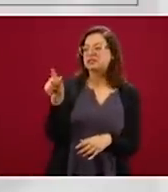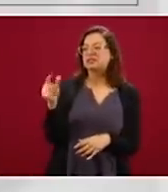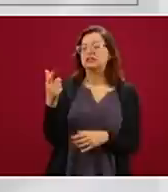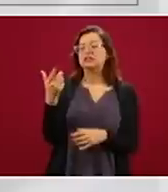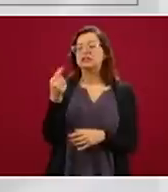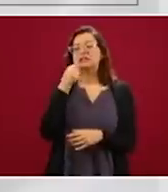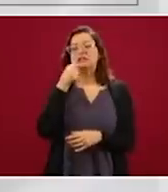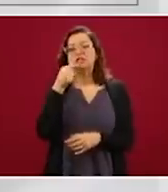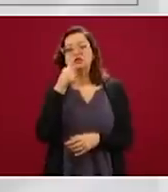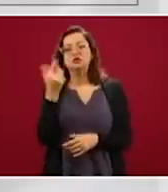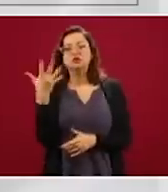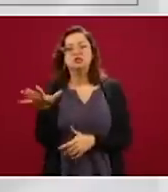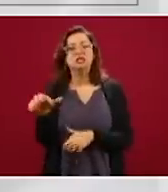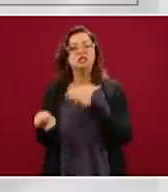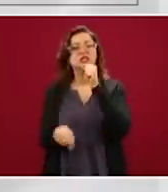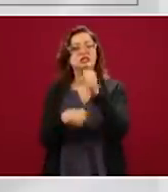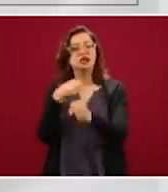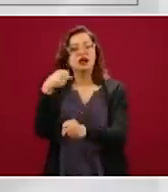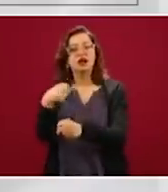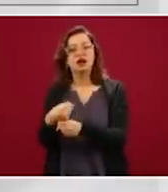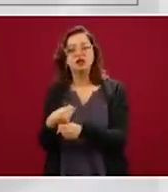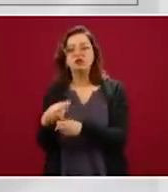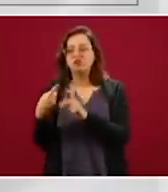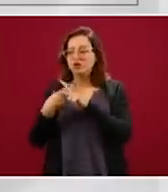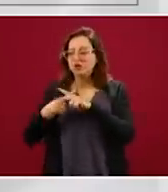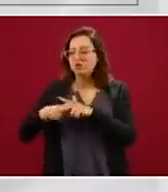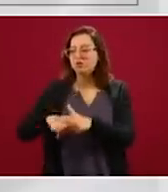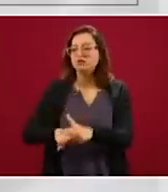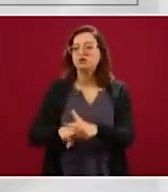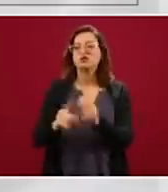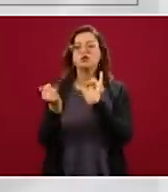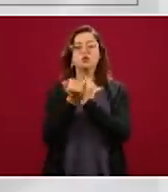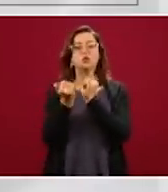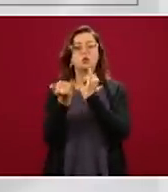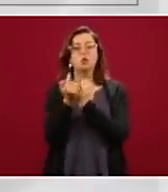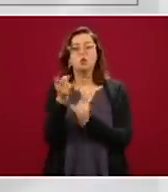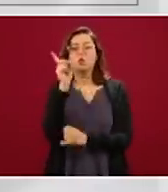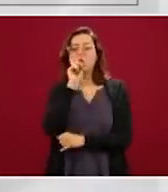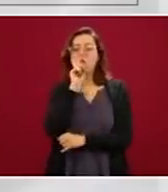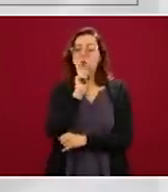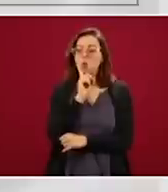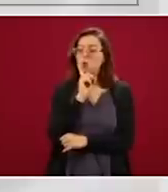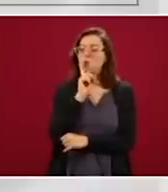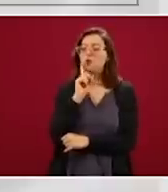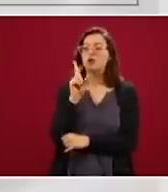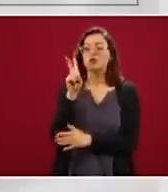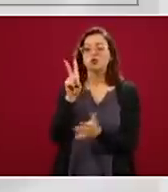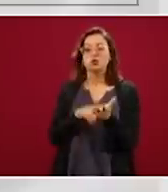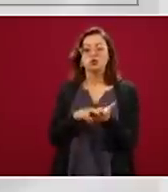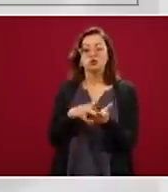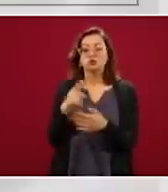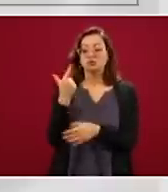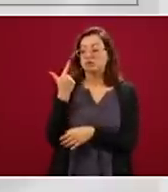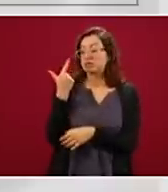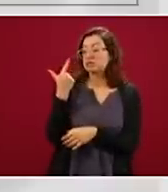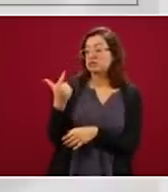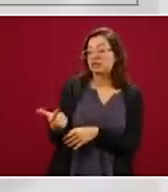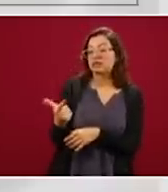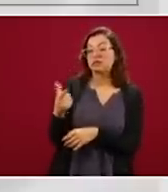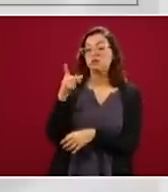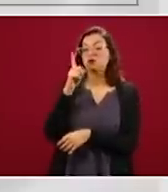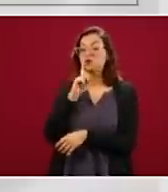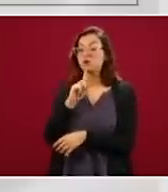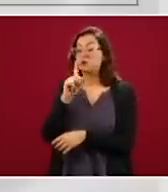10 años o menos, y entre mujeres, el consumo de mujeres a partir del 2007, que se declaró la guerra contra las drogas, se